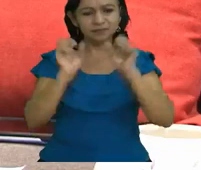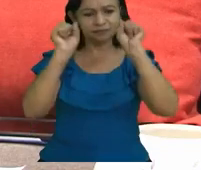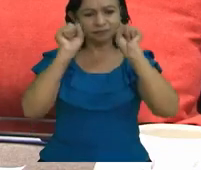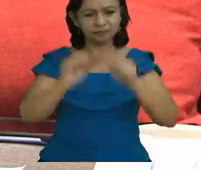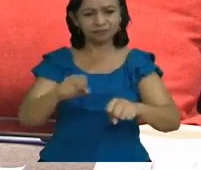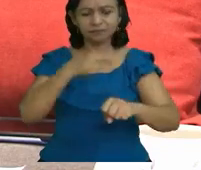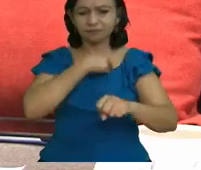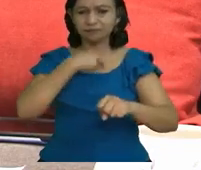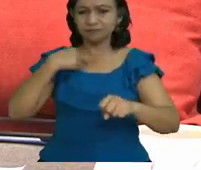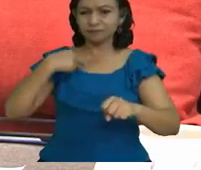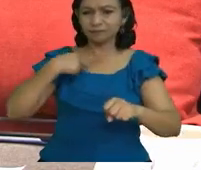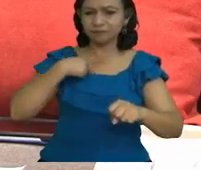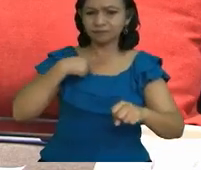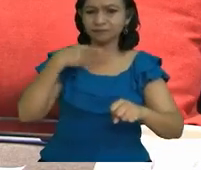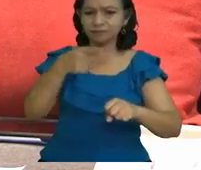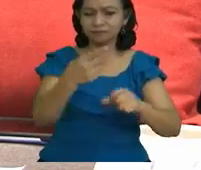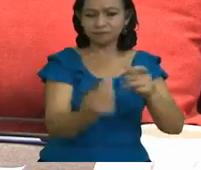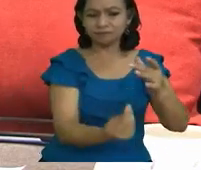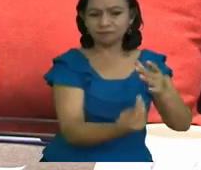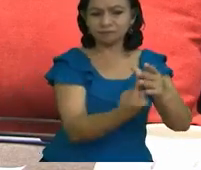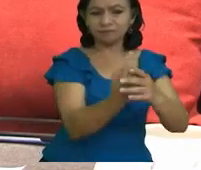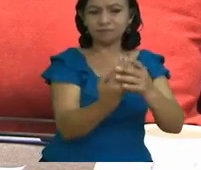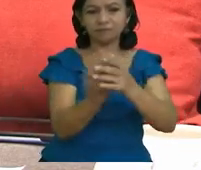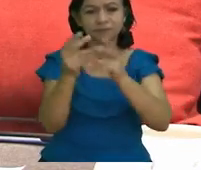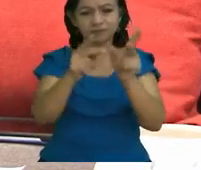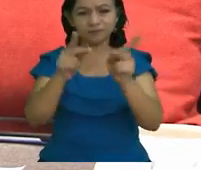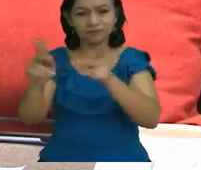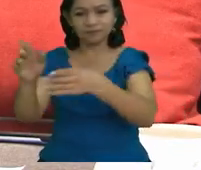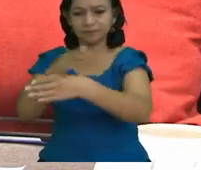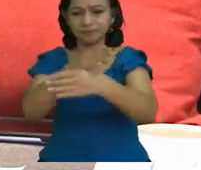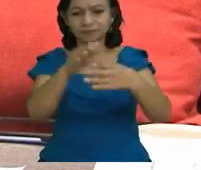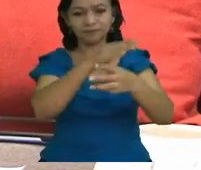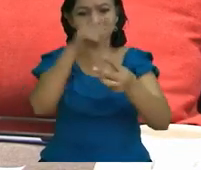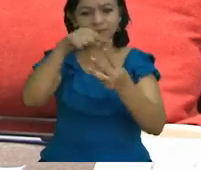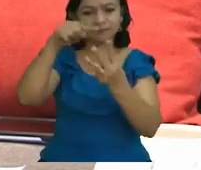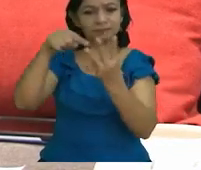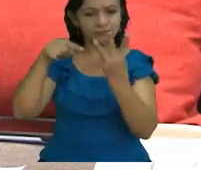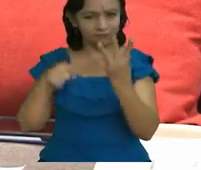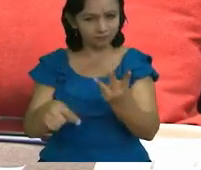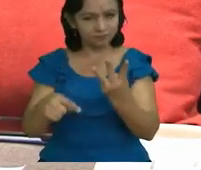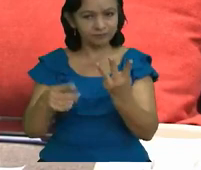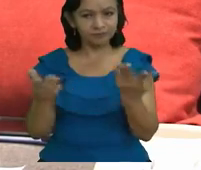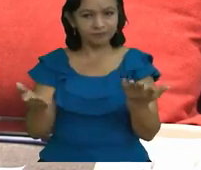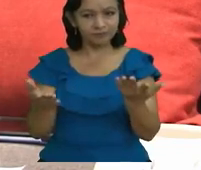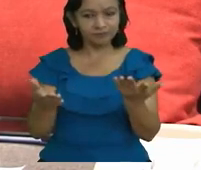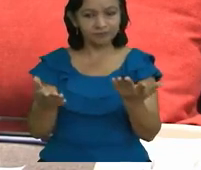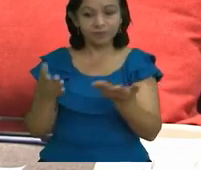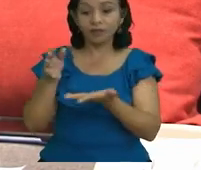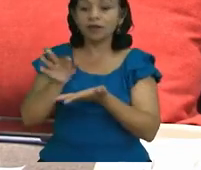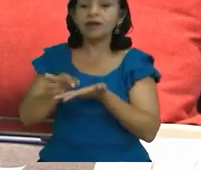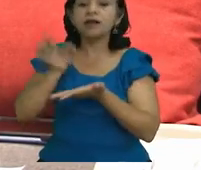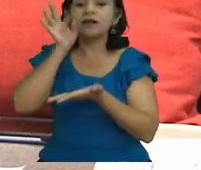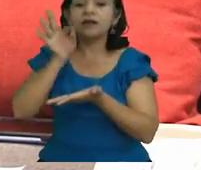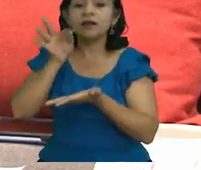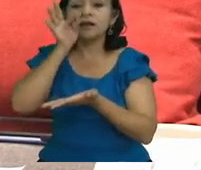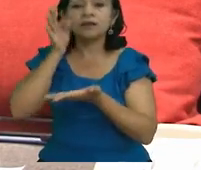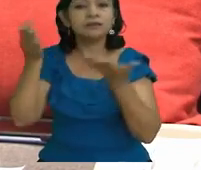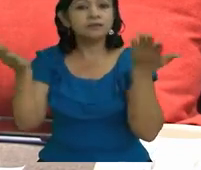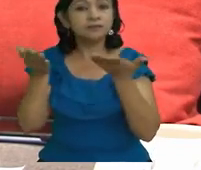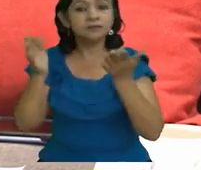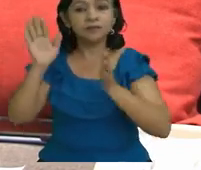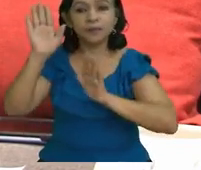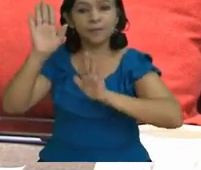capacidad enorme que hay en el campo de nuestros productores. En el caso de Emprende Café, fue